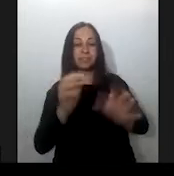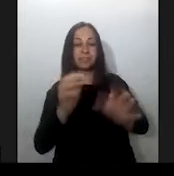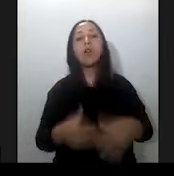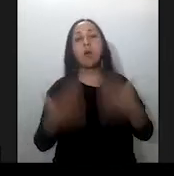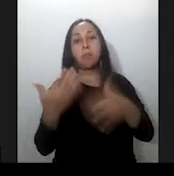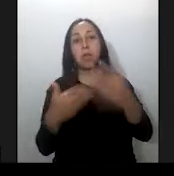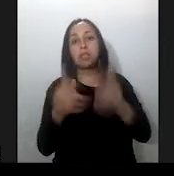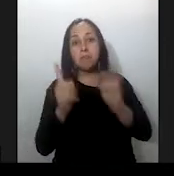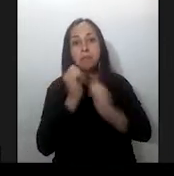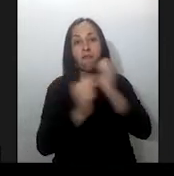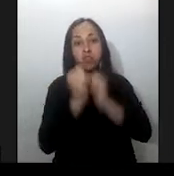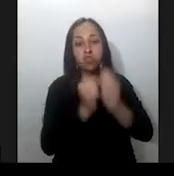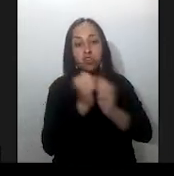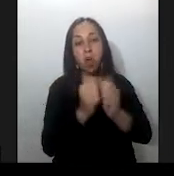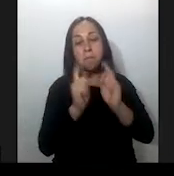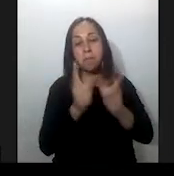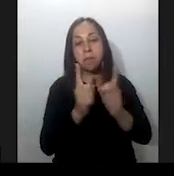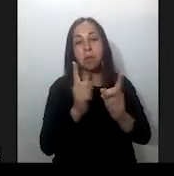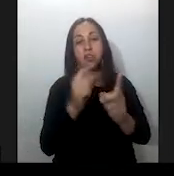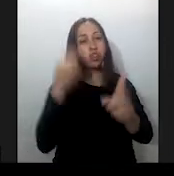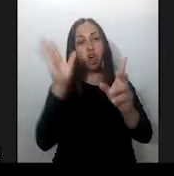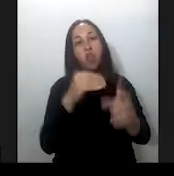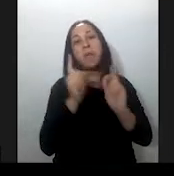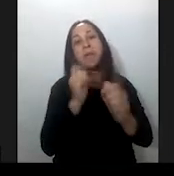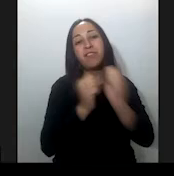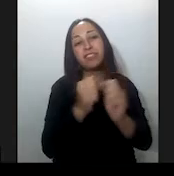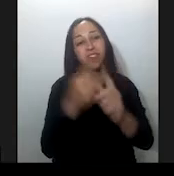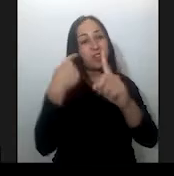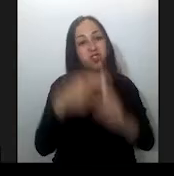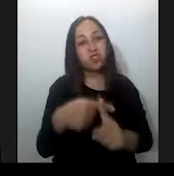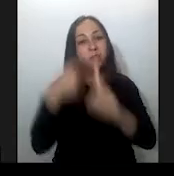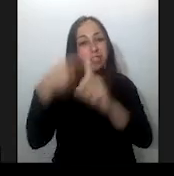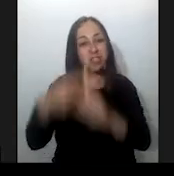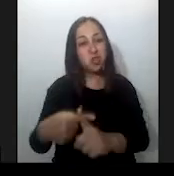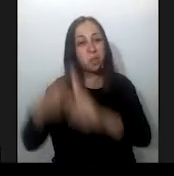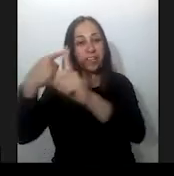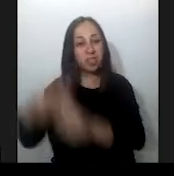estoy aplicando la misma función. A todo le estoy aplicando la suma.